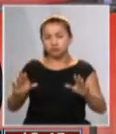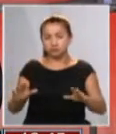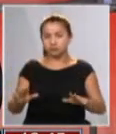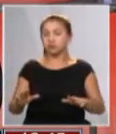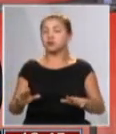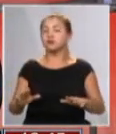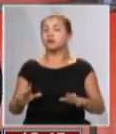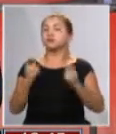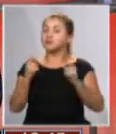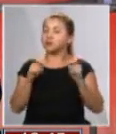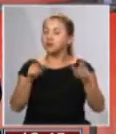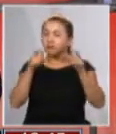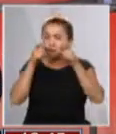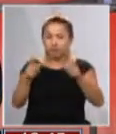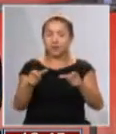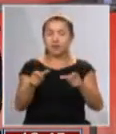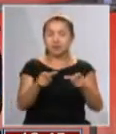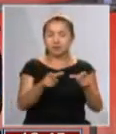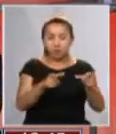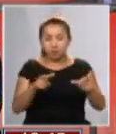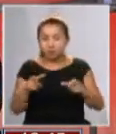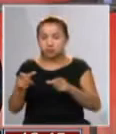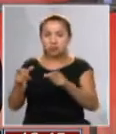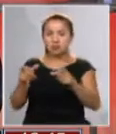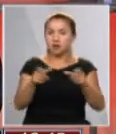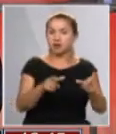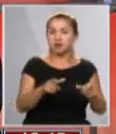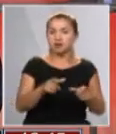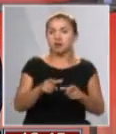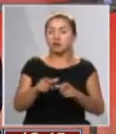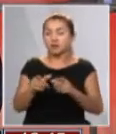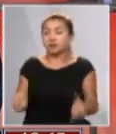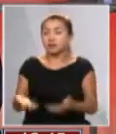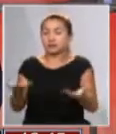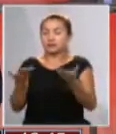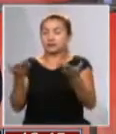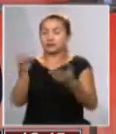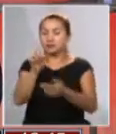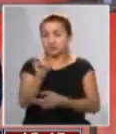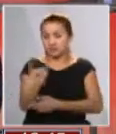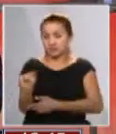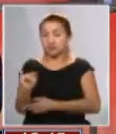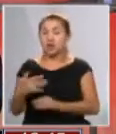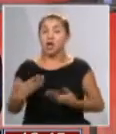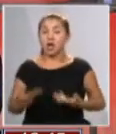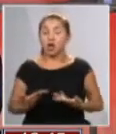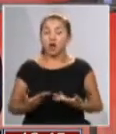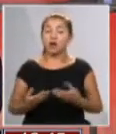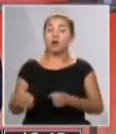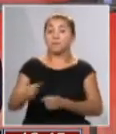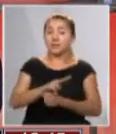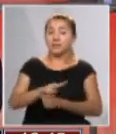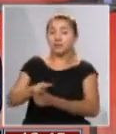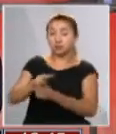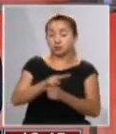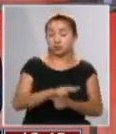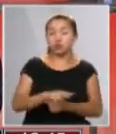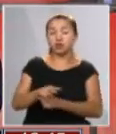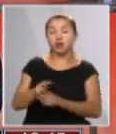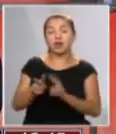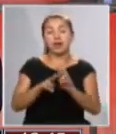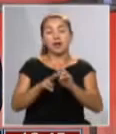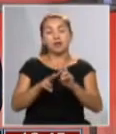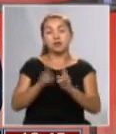de fiscalizar o de robustecer al Servicio de Impuestos Internos. La actual administración ha